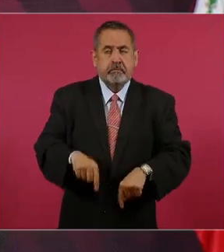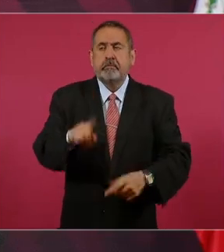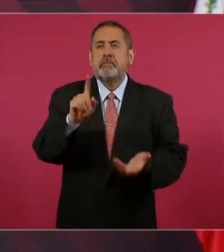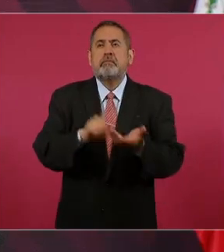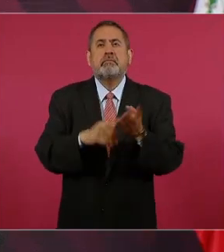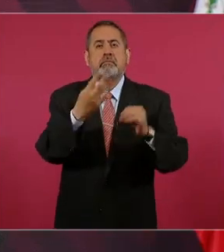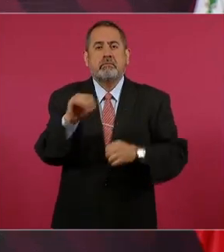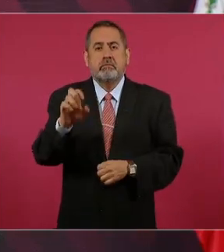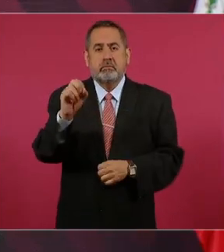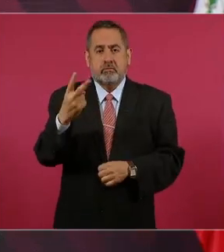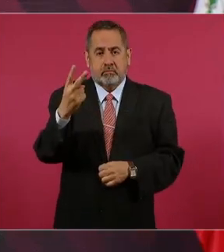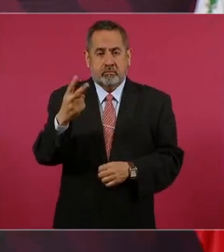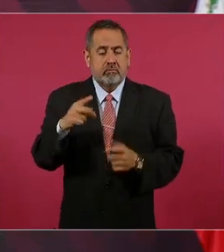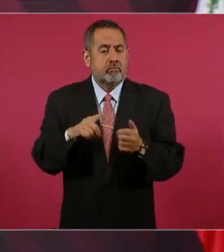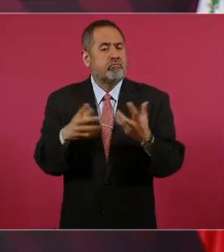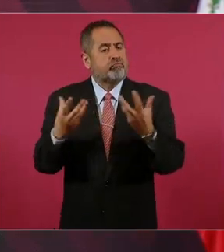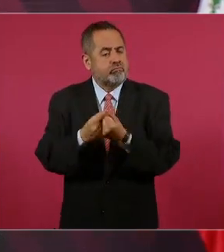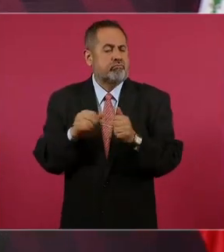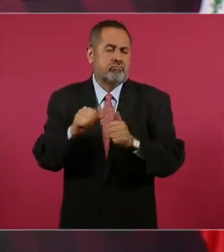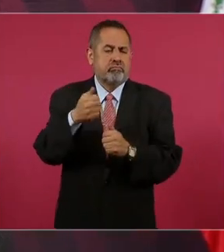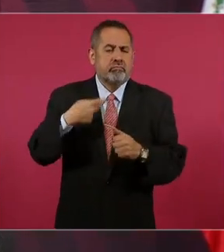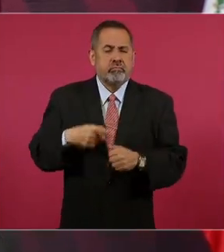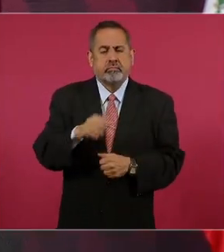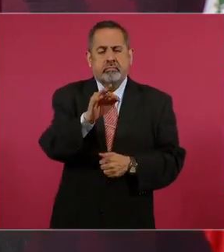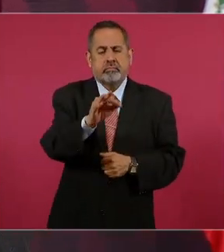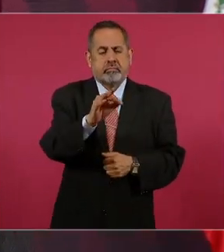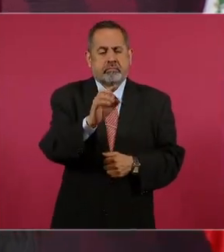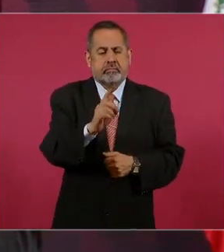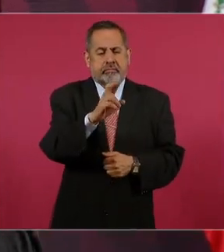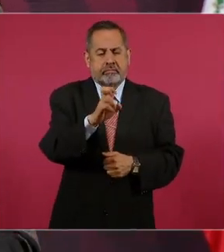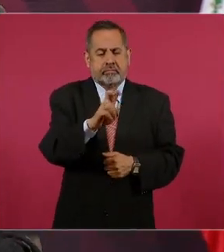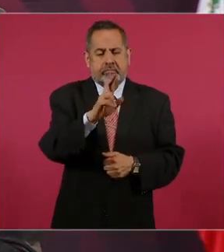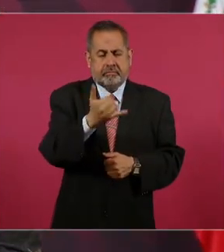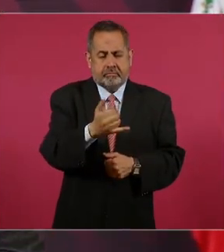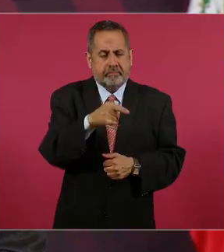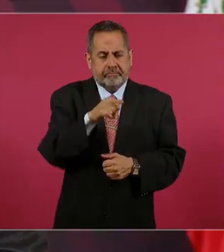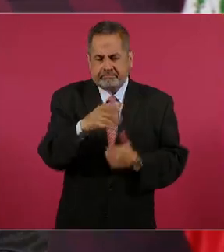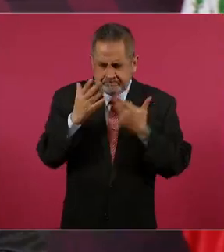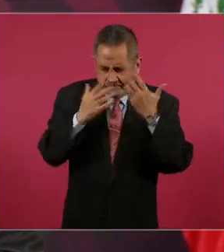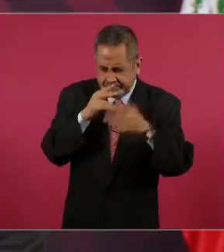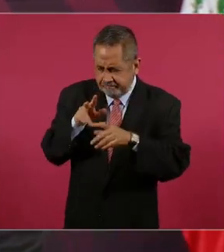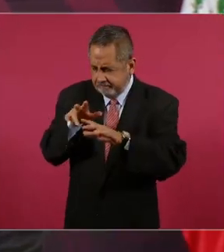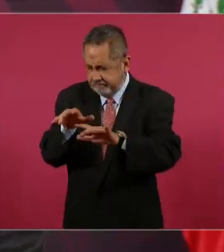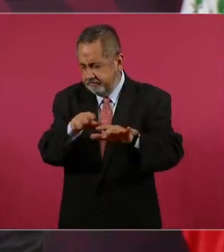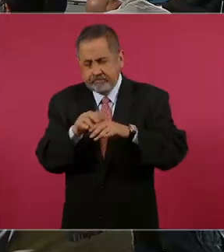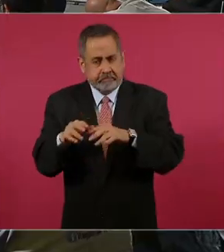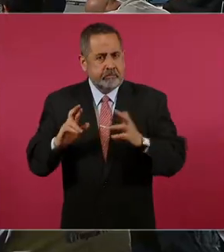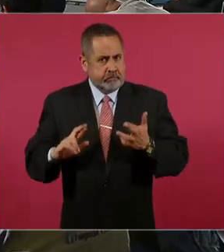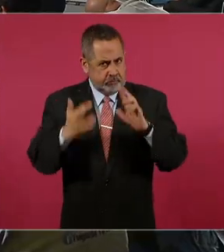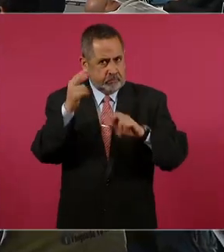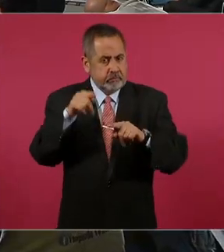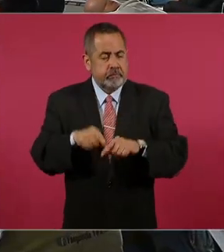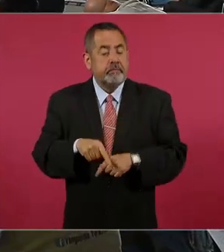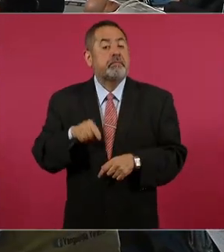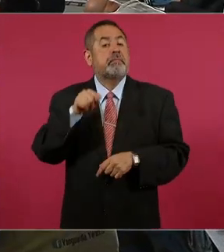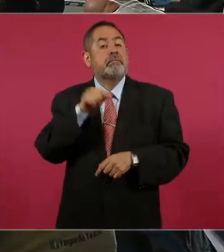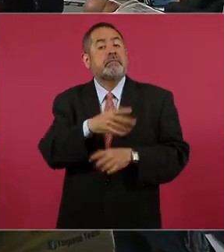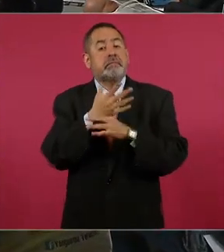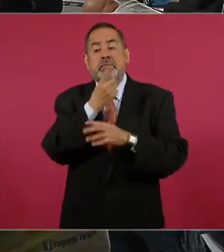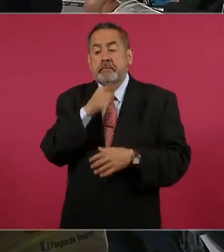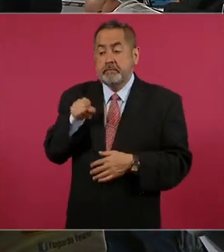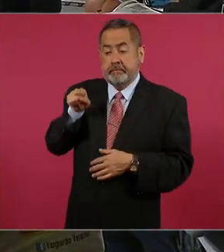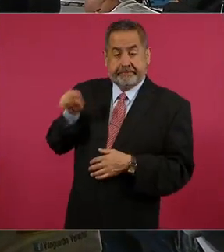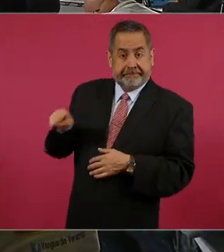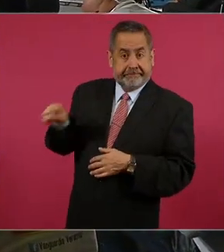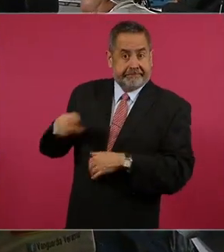Frédéric Katt, riguroso historiador de la Revolución Mexicana, sostenía que